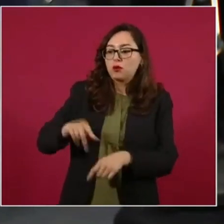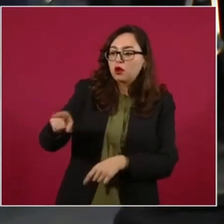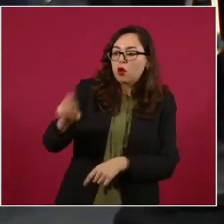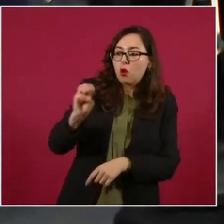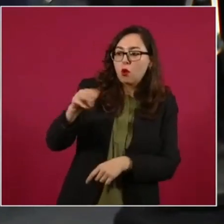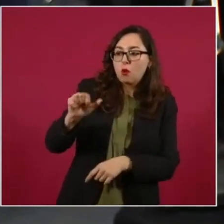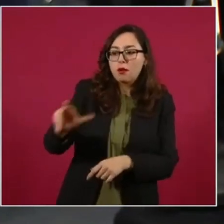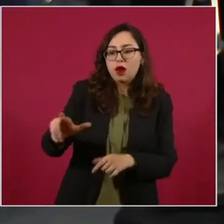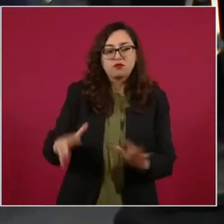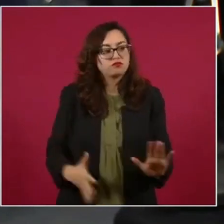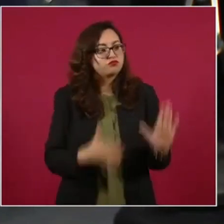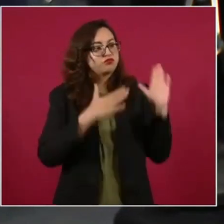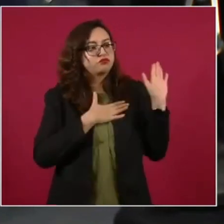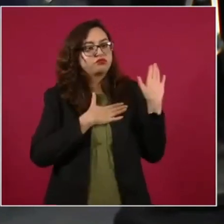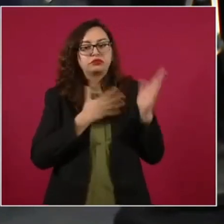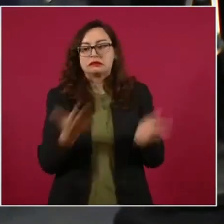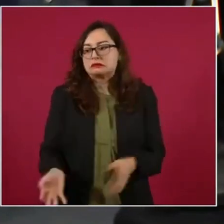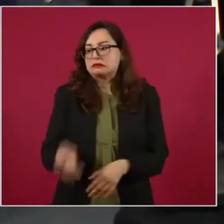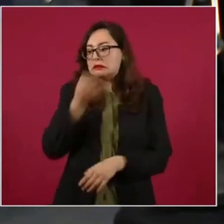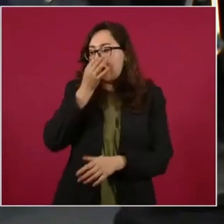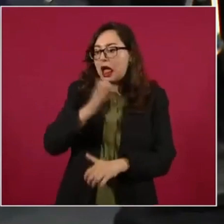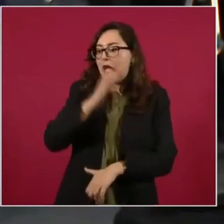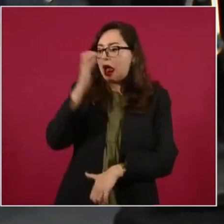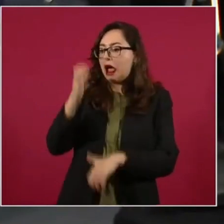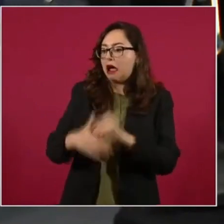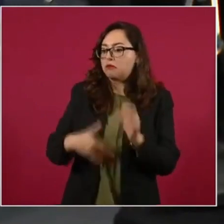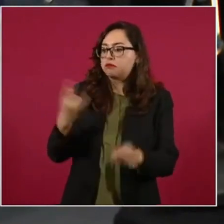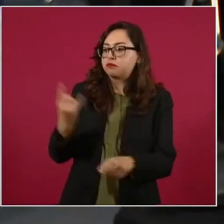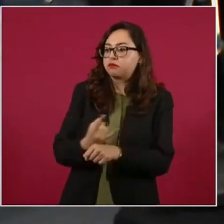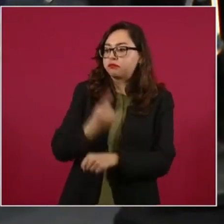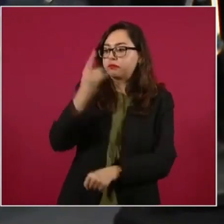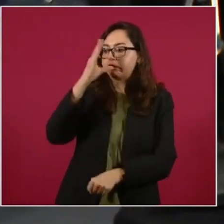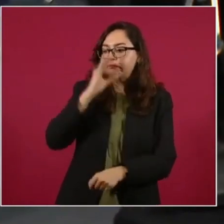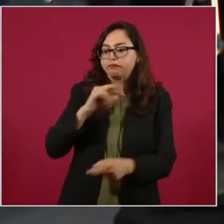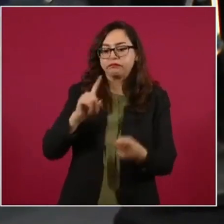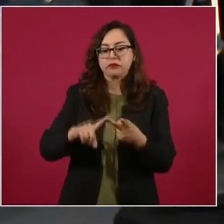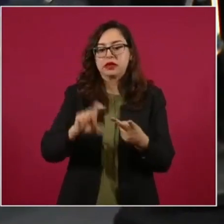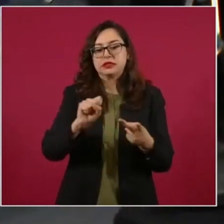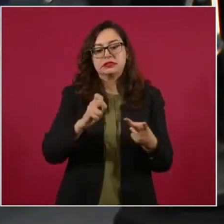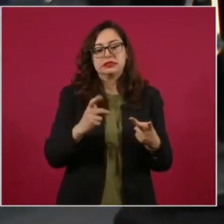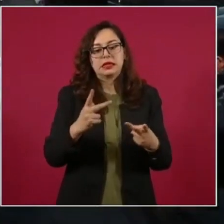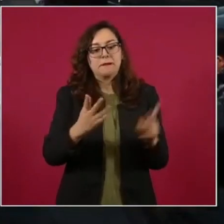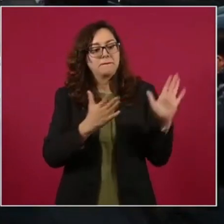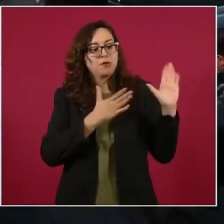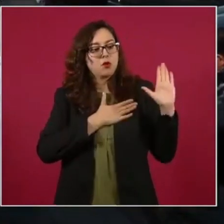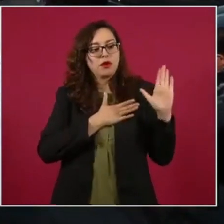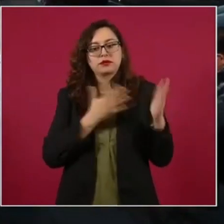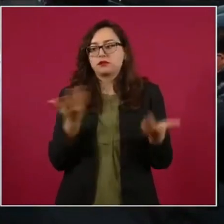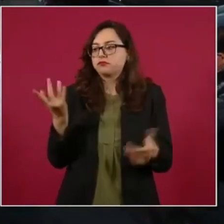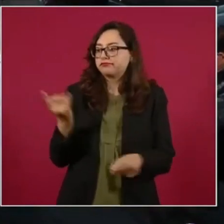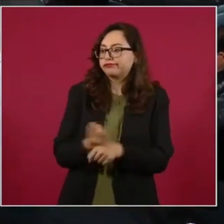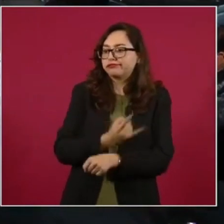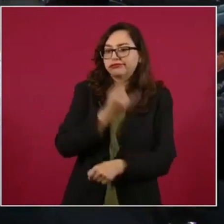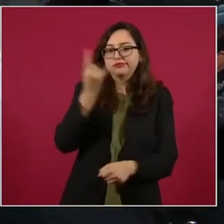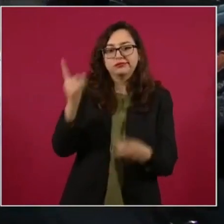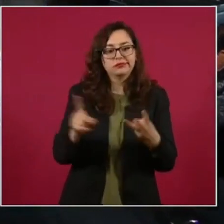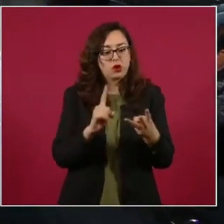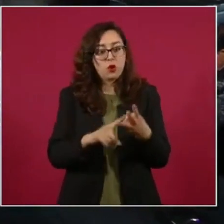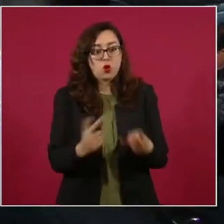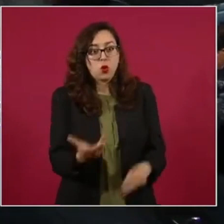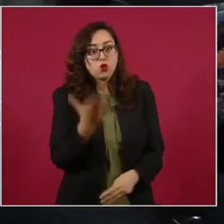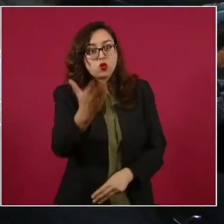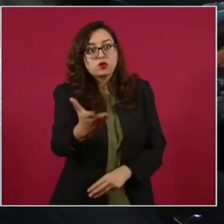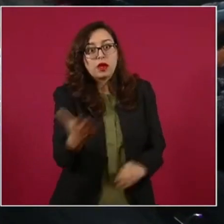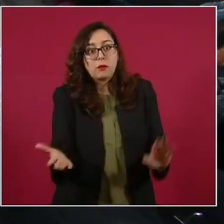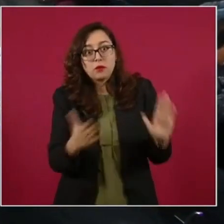una promesa también de la exsecretaria Delfina Gómez y una promesa también de su administración, señor presidente. Entonces, quisiera saber en qué